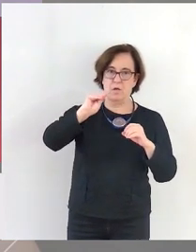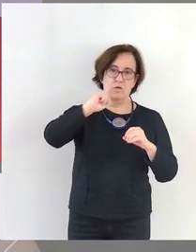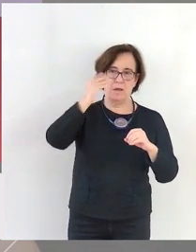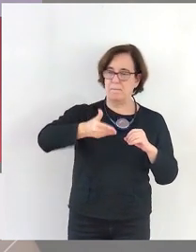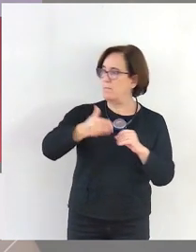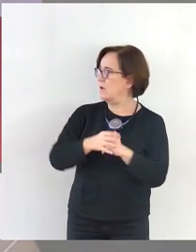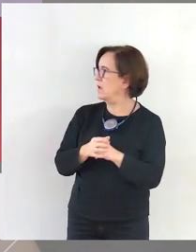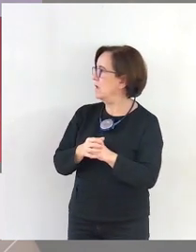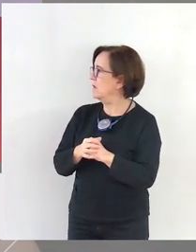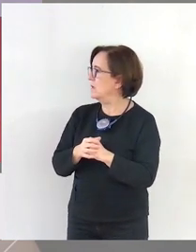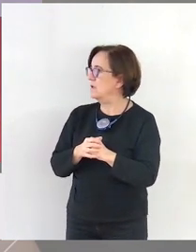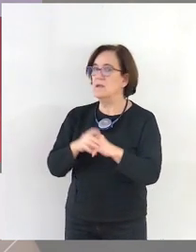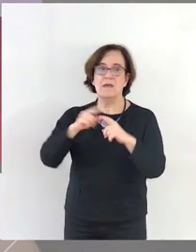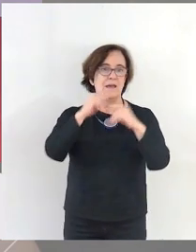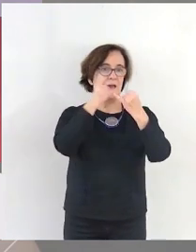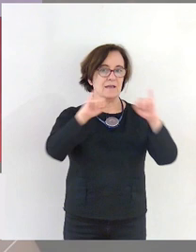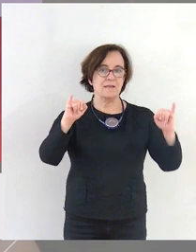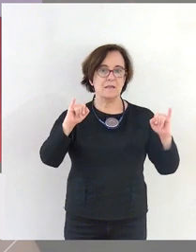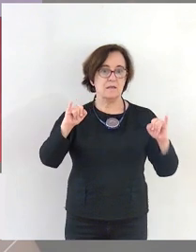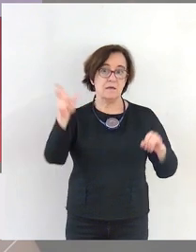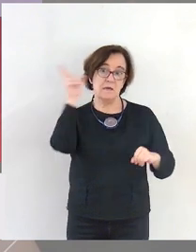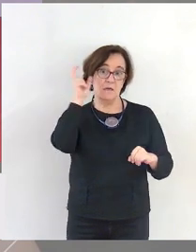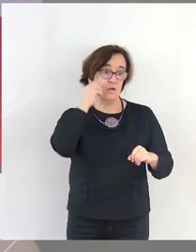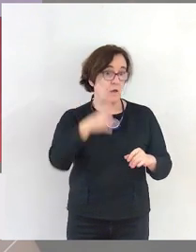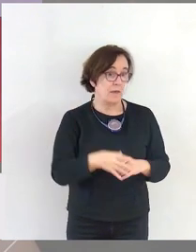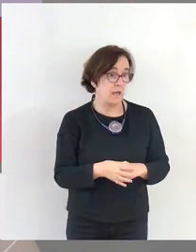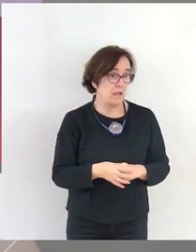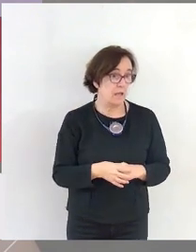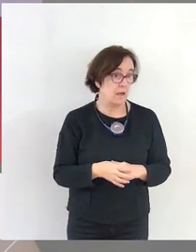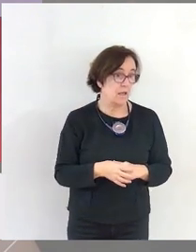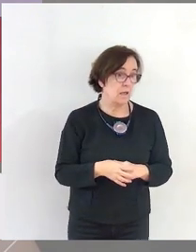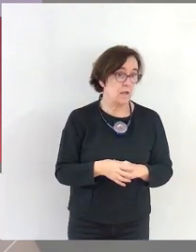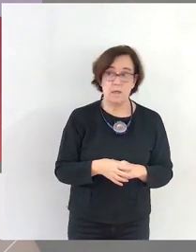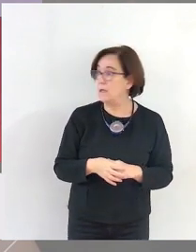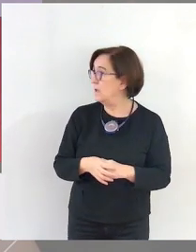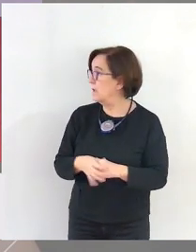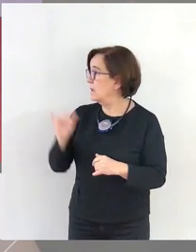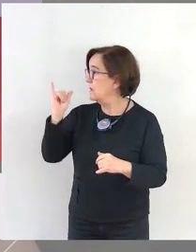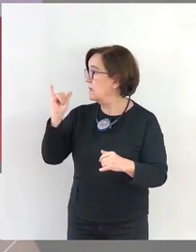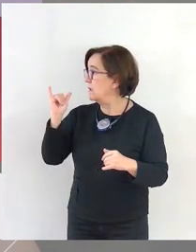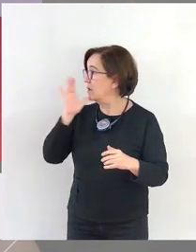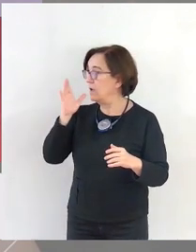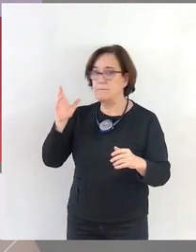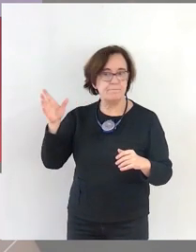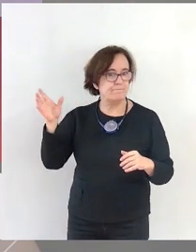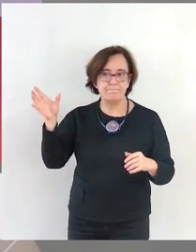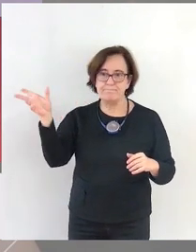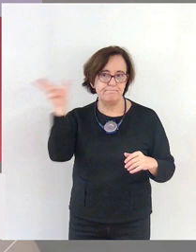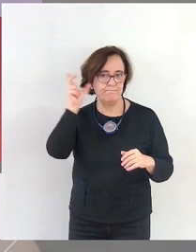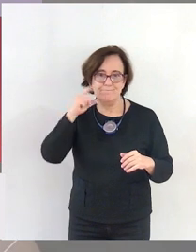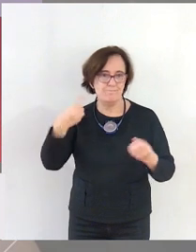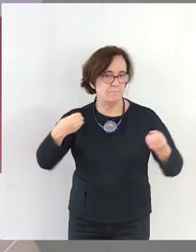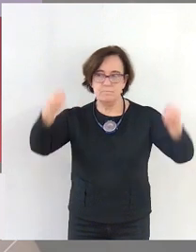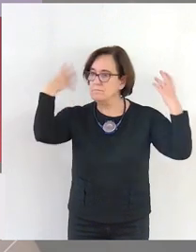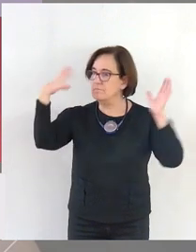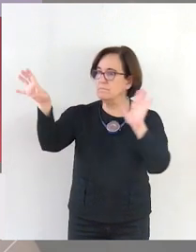importante en este tipo de actos se oye bien porque aquí hay tal eco que yo casi no entiendo lo que